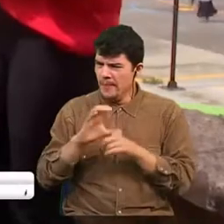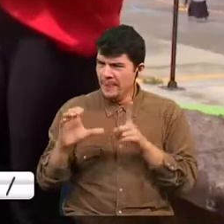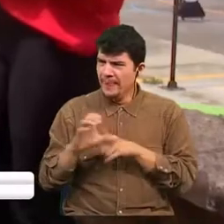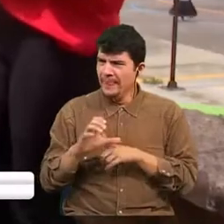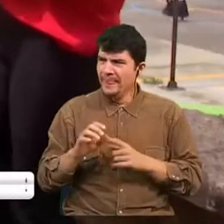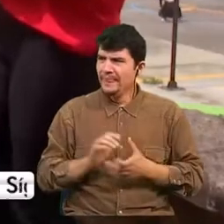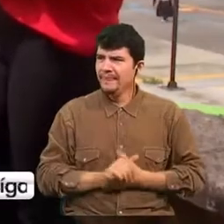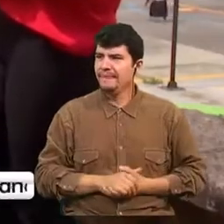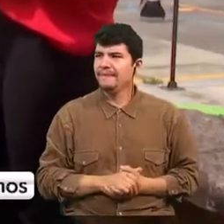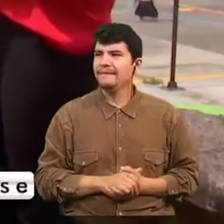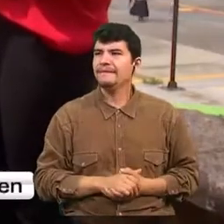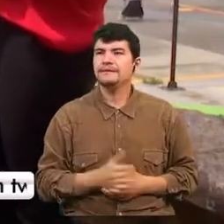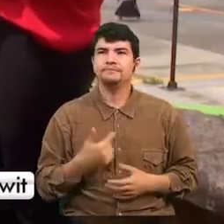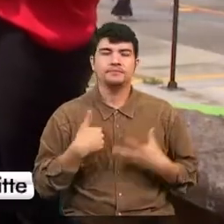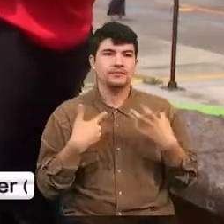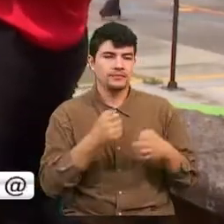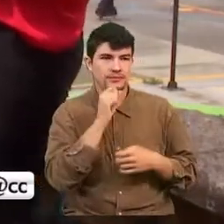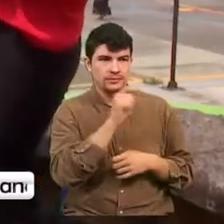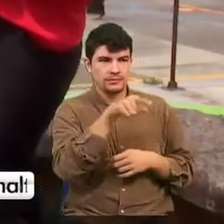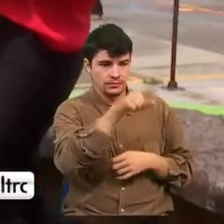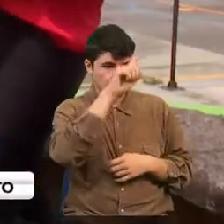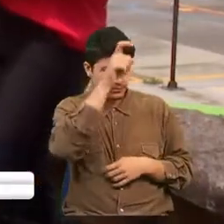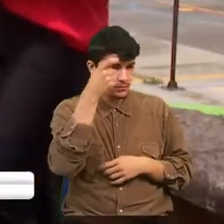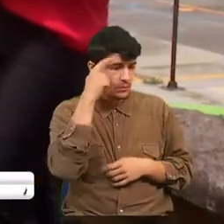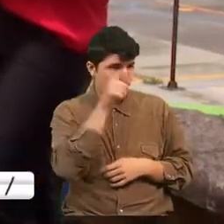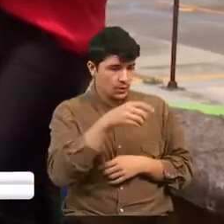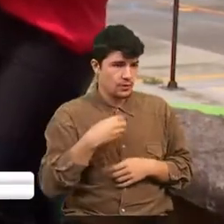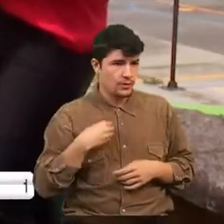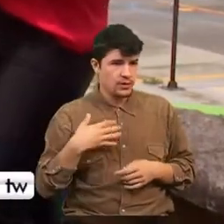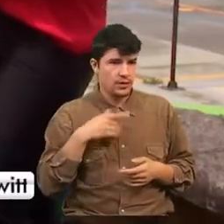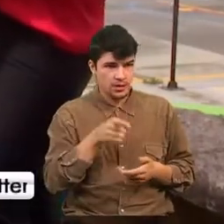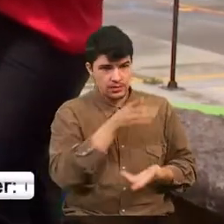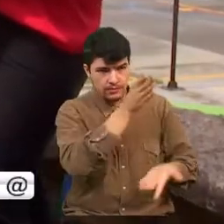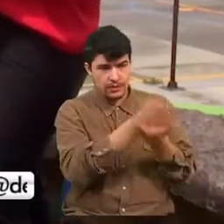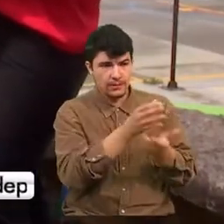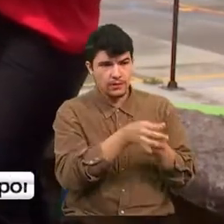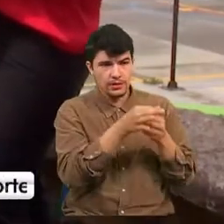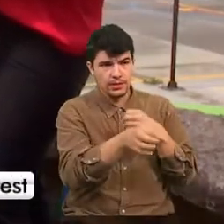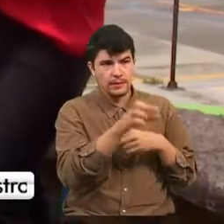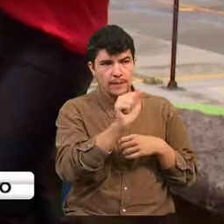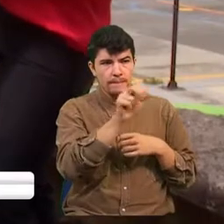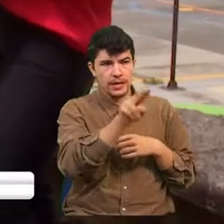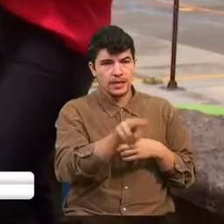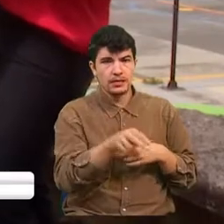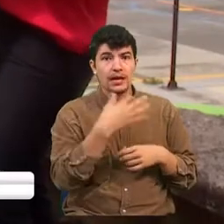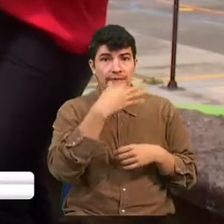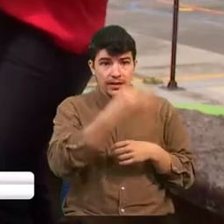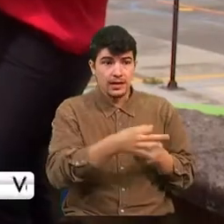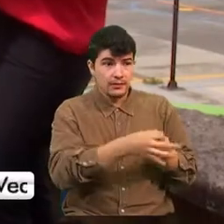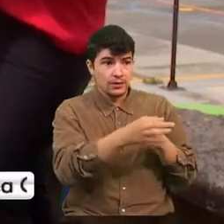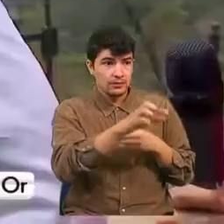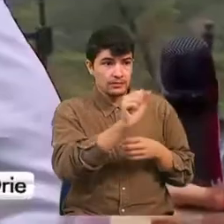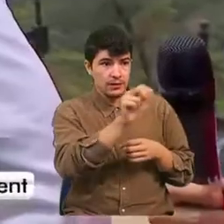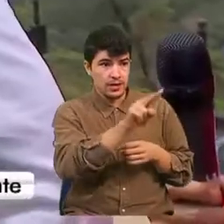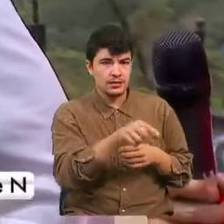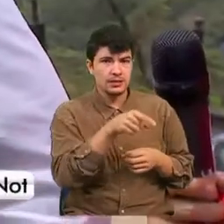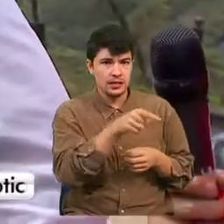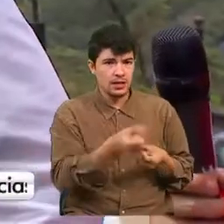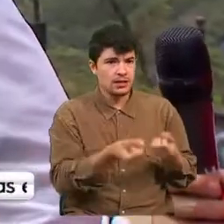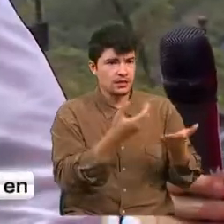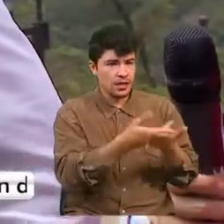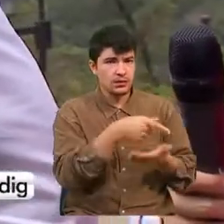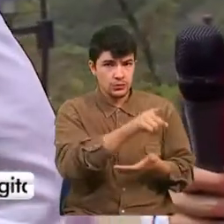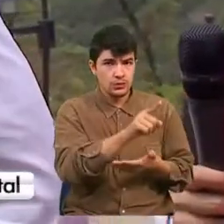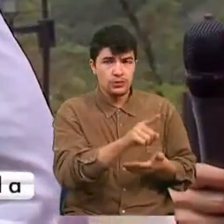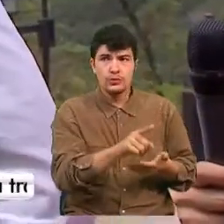es, quería preguntar al gobernador, que ha tenido la oportunidad de ir varias veces a La Paz. ¿En realidad el municipio de La Paz le hace honor a su nombre? En La